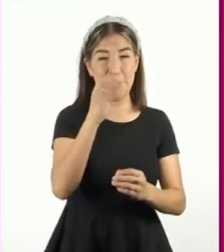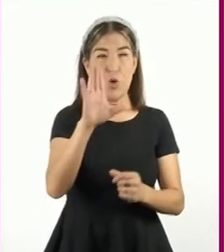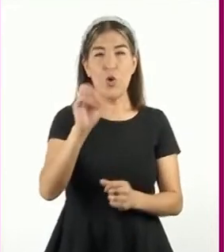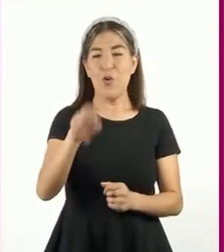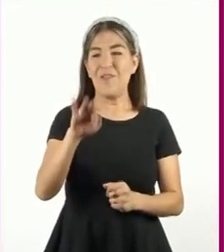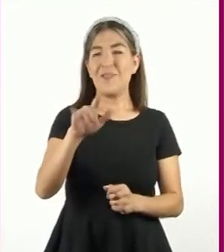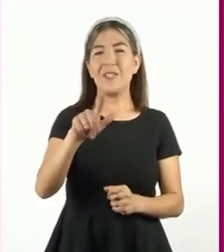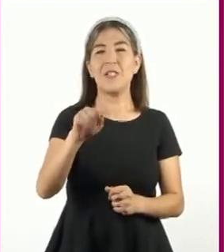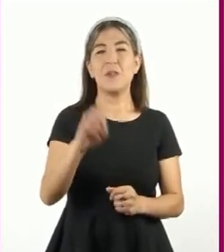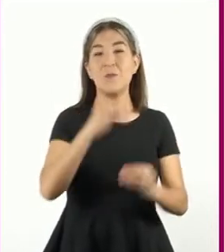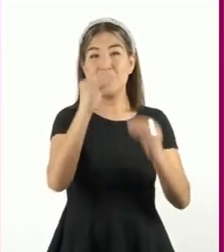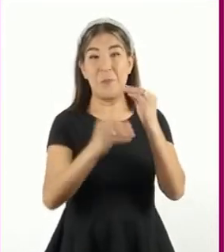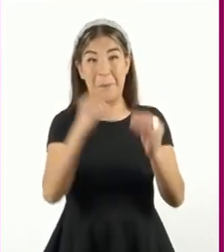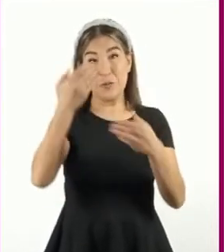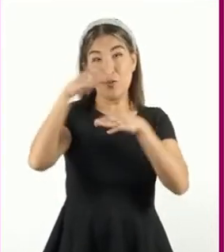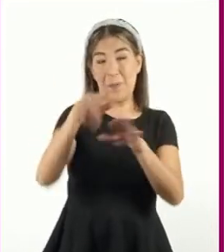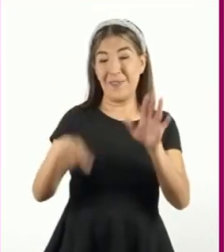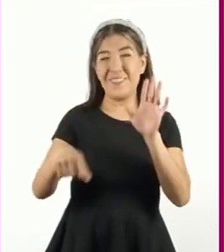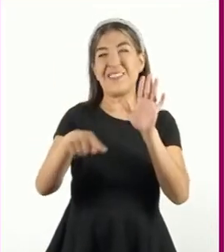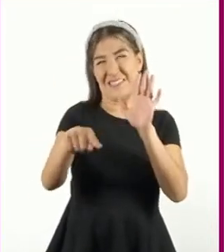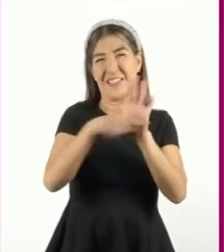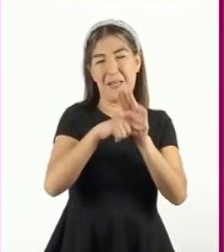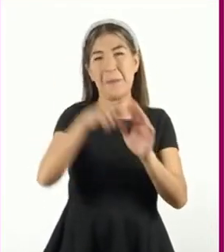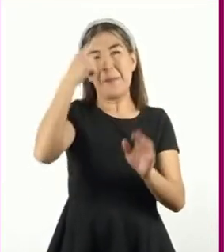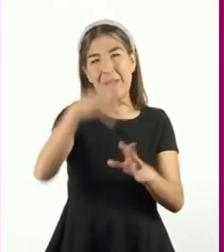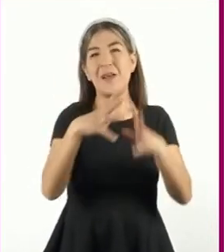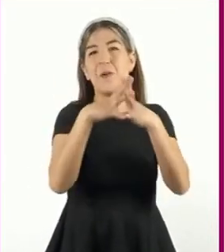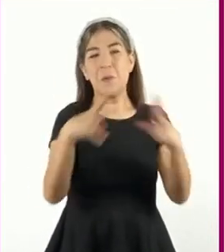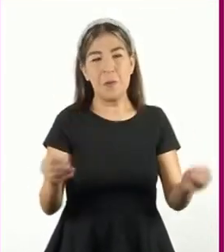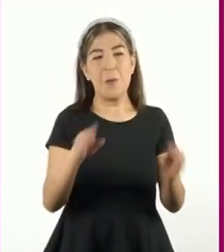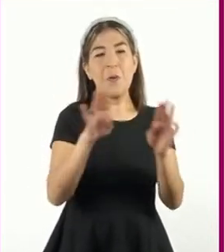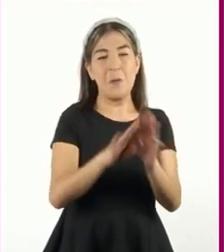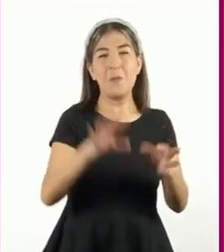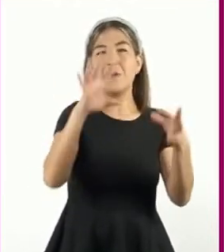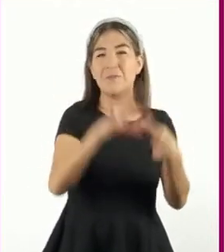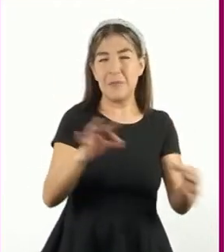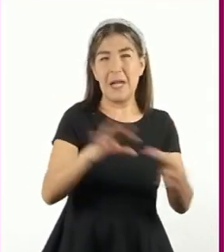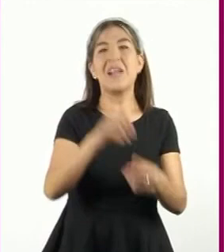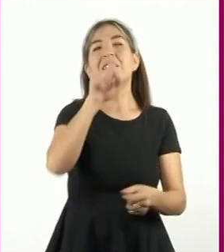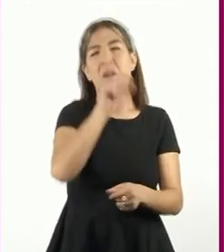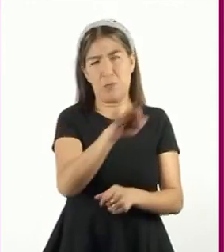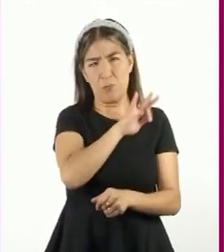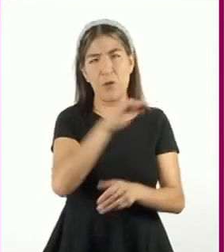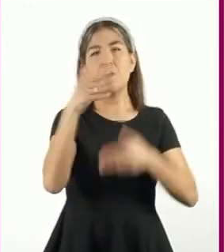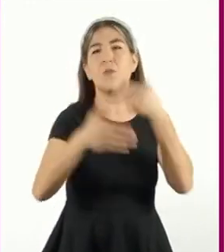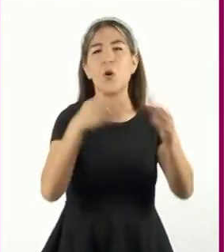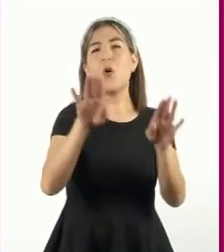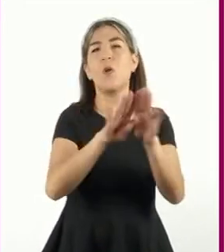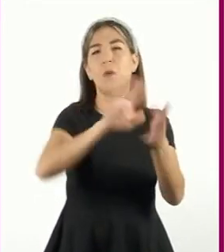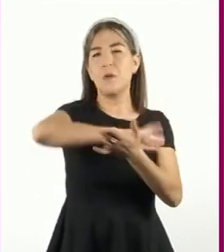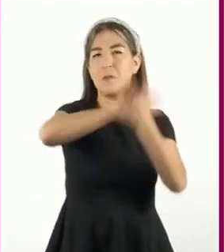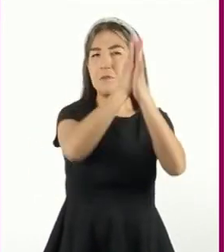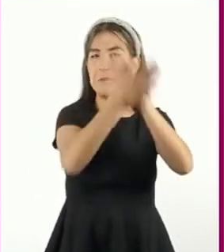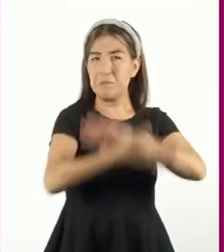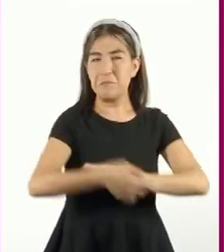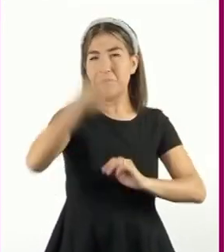ligado a aspectos negativos que hay que procurar eliminar o atenuar, también puede generar pautas de evolución y